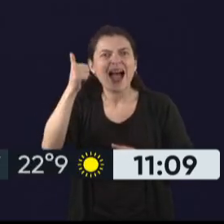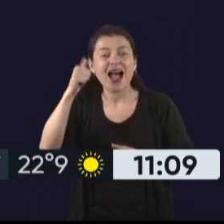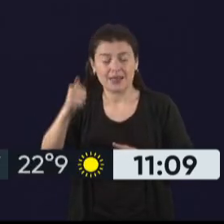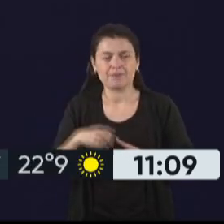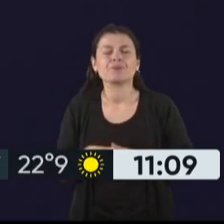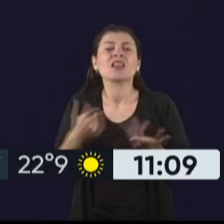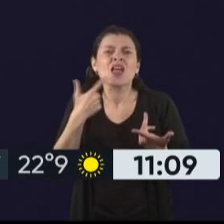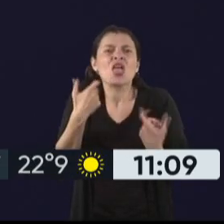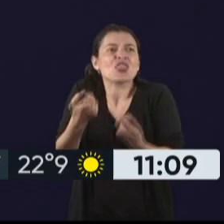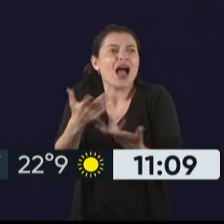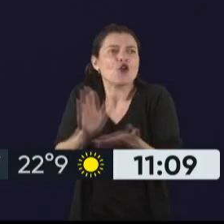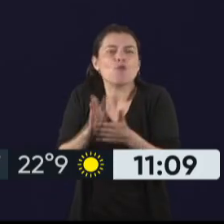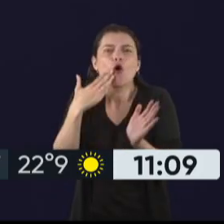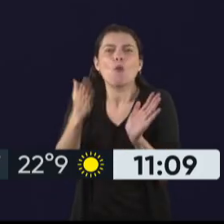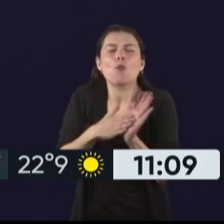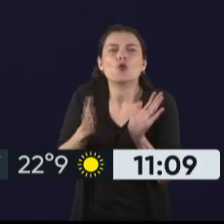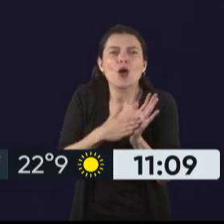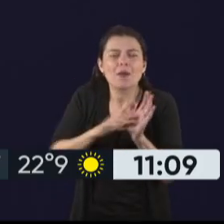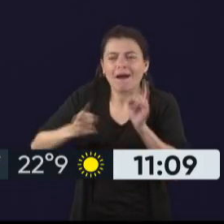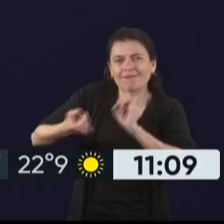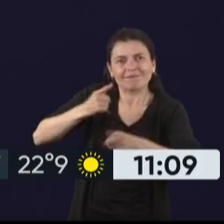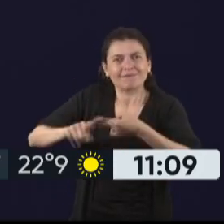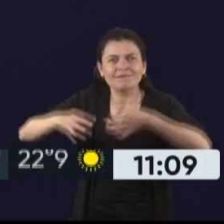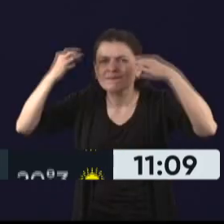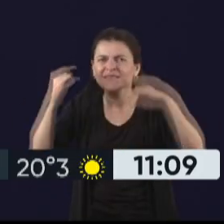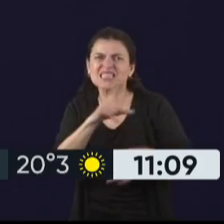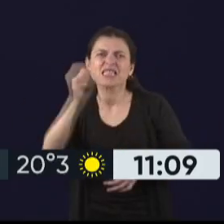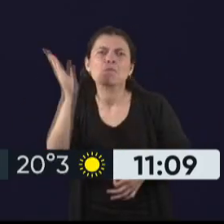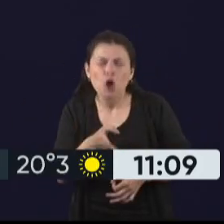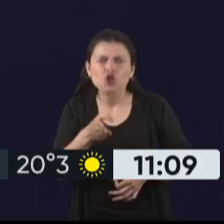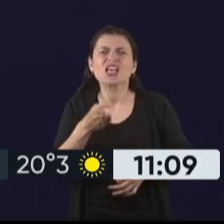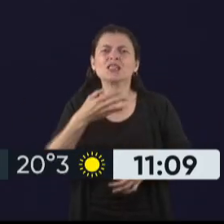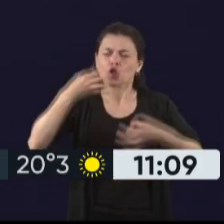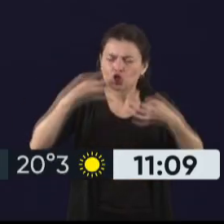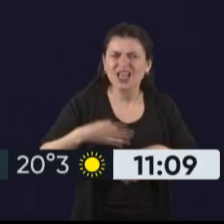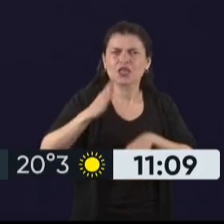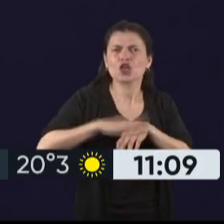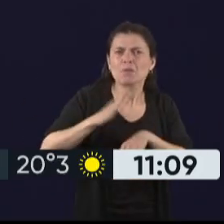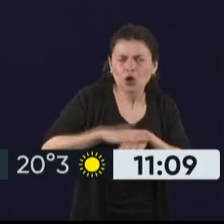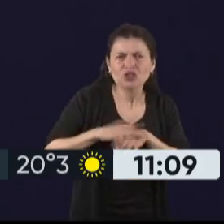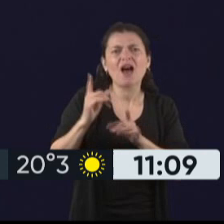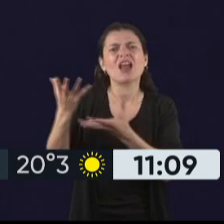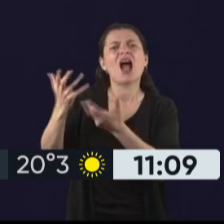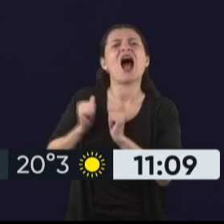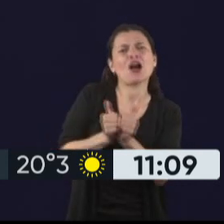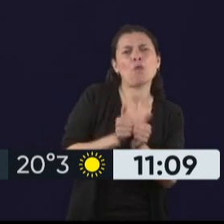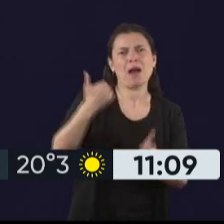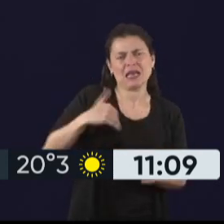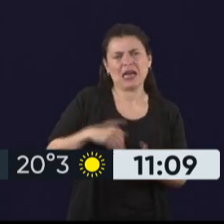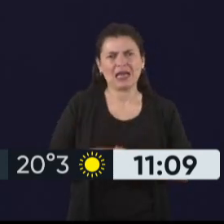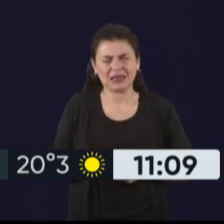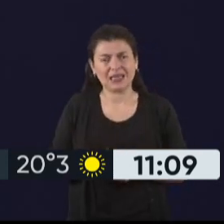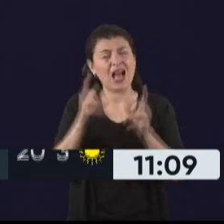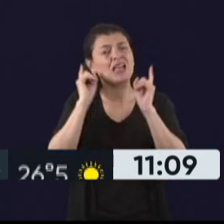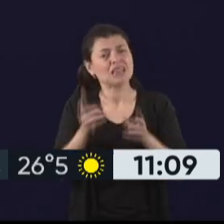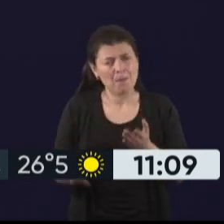la solidez de los lazos bilaterales y el reconocimiento a la seriedad de los argumentos de la defensa argentina. A este